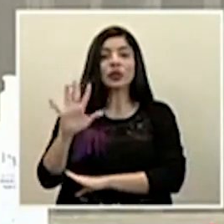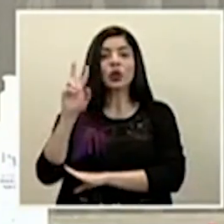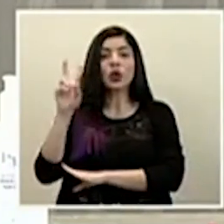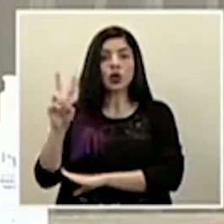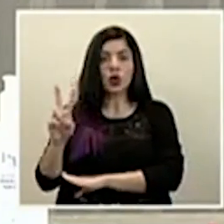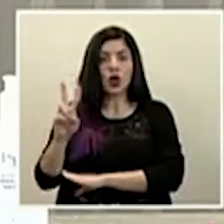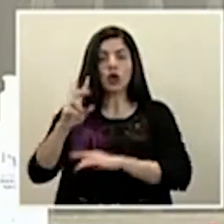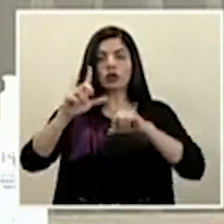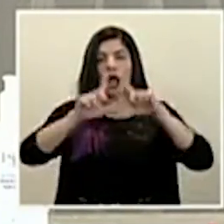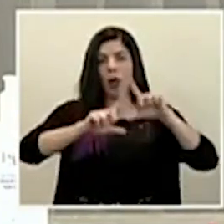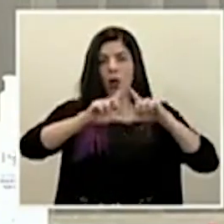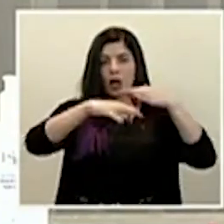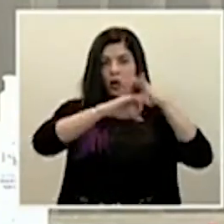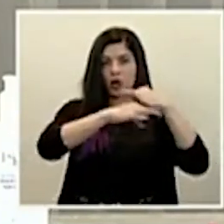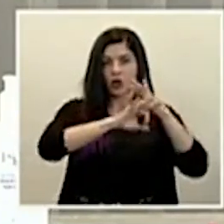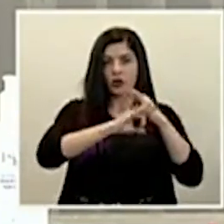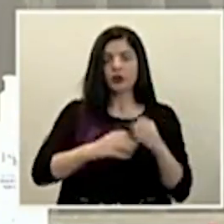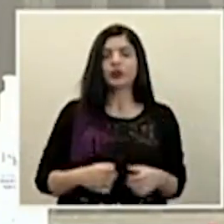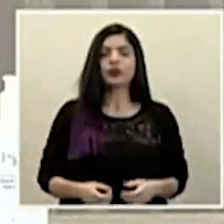9.752 muestras.